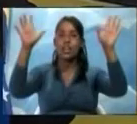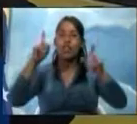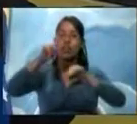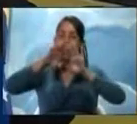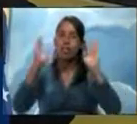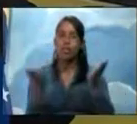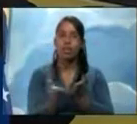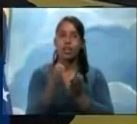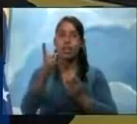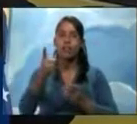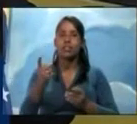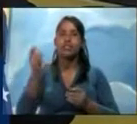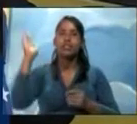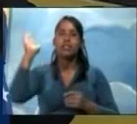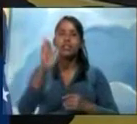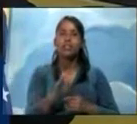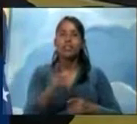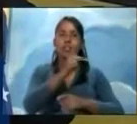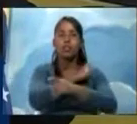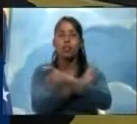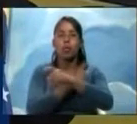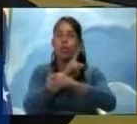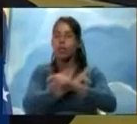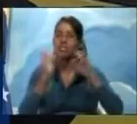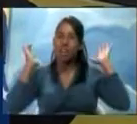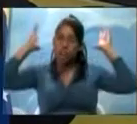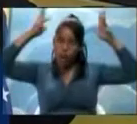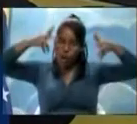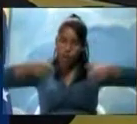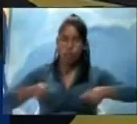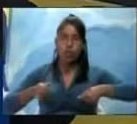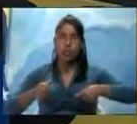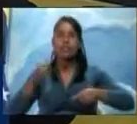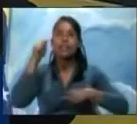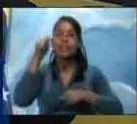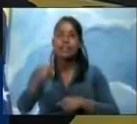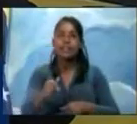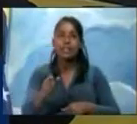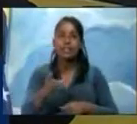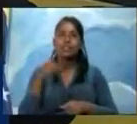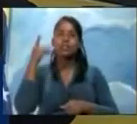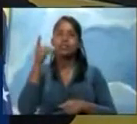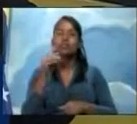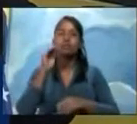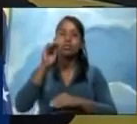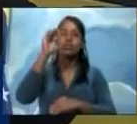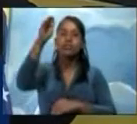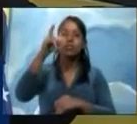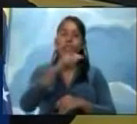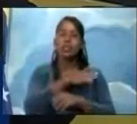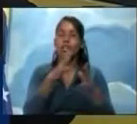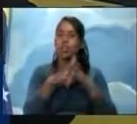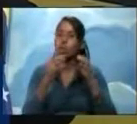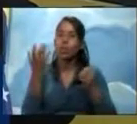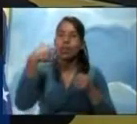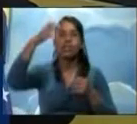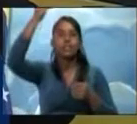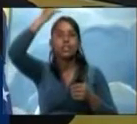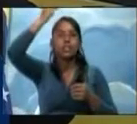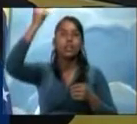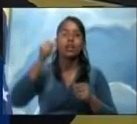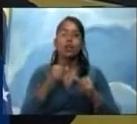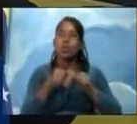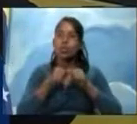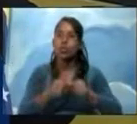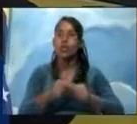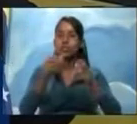ha librado a Daniel del poder de los leones. Y este Daniel prosperó durante el reinado de Darío y